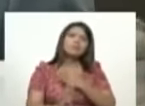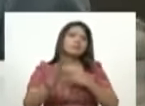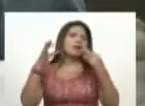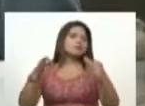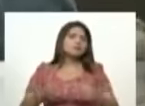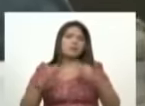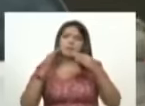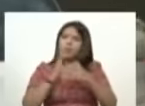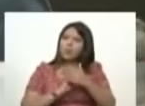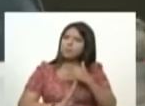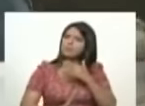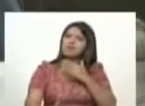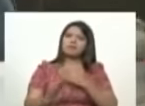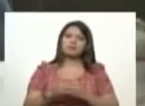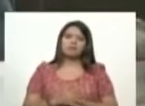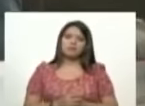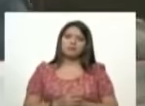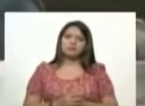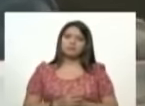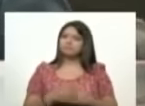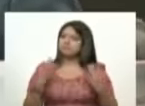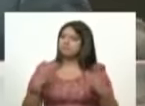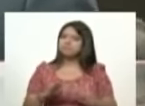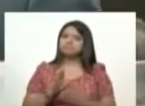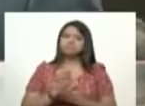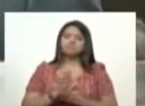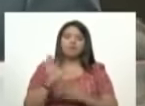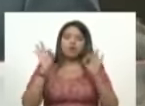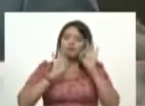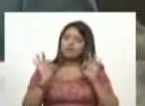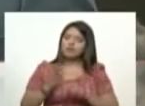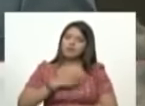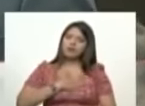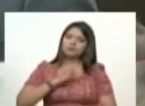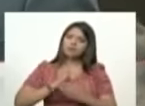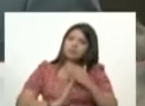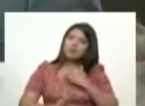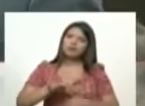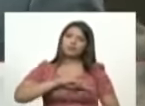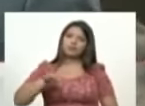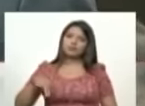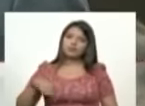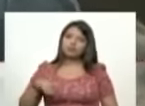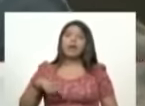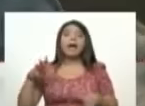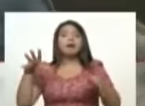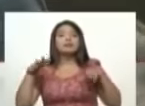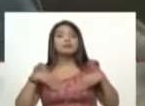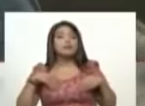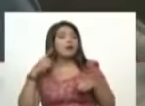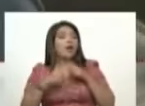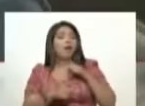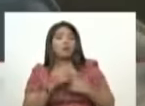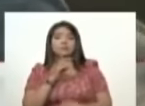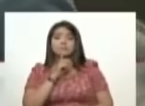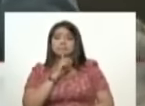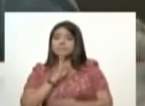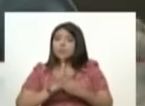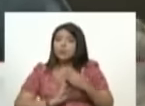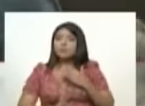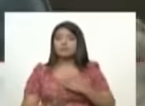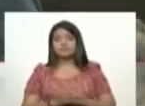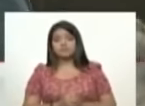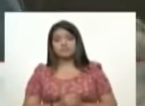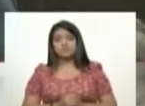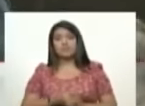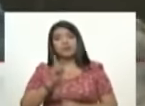caracterizado, con la decencia que siempre nos ha caracterizado, y reconocer las cosas con mucha humildad. También